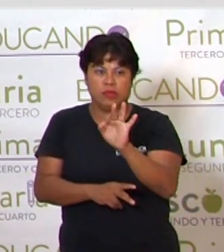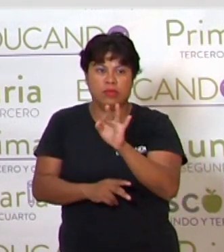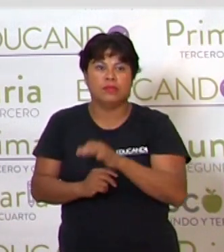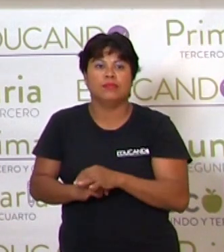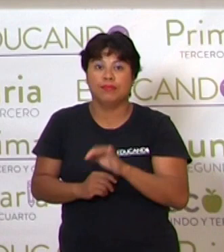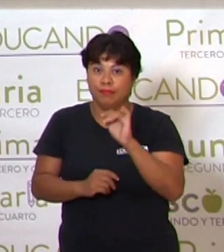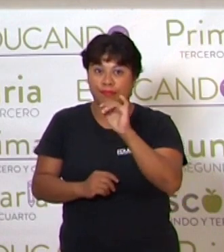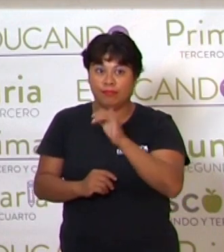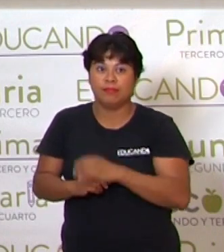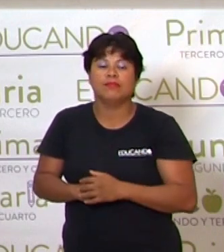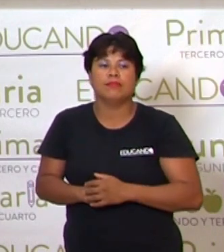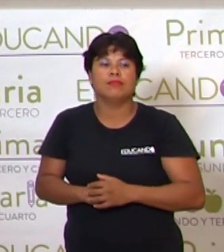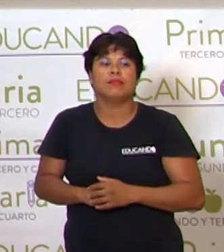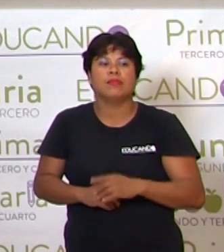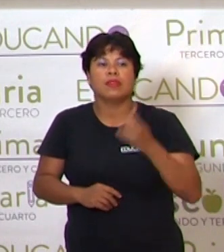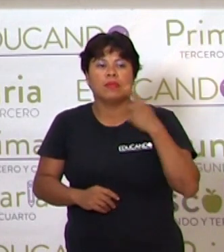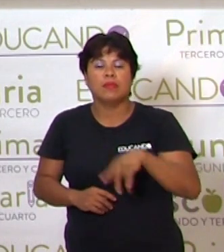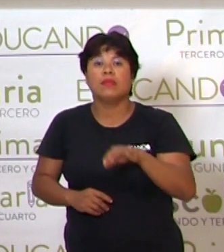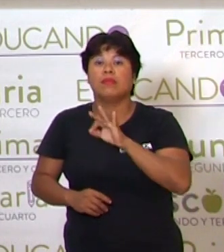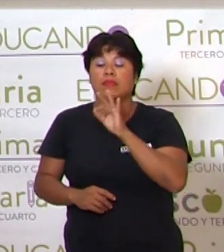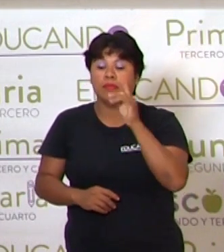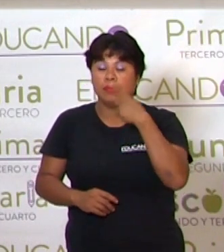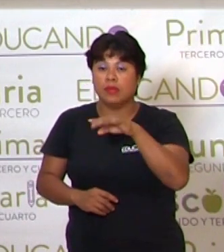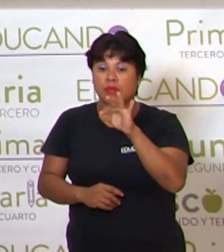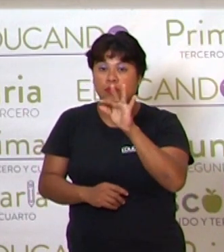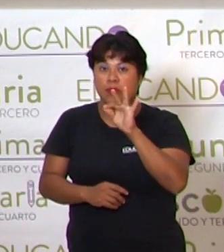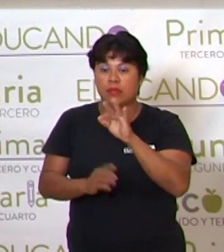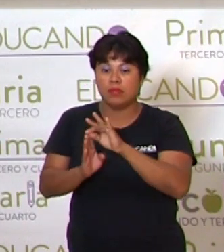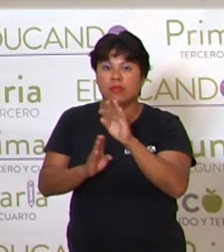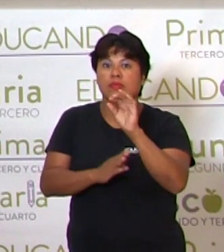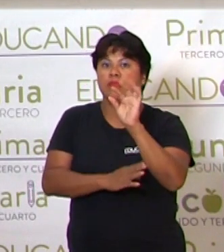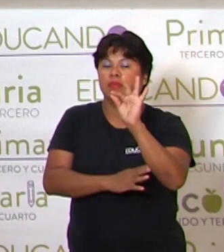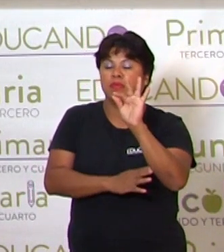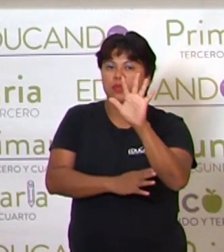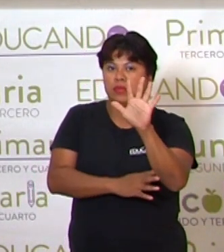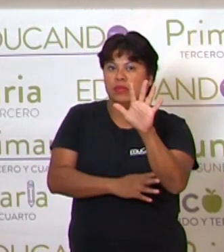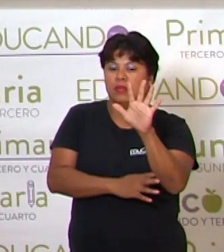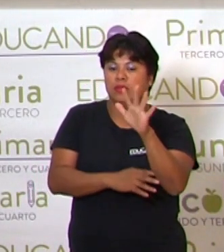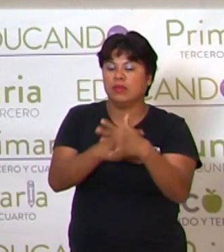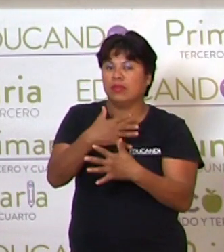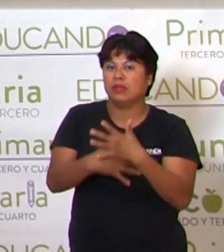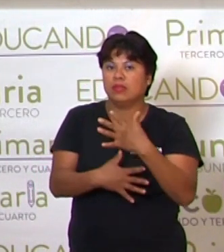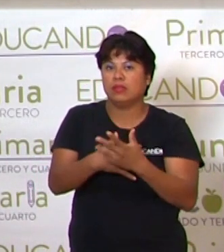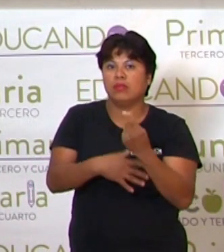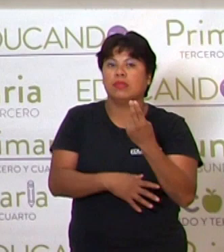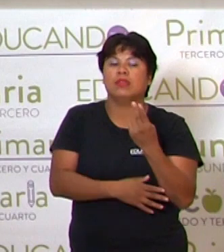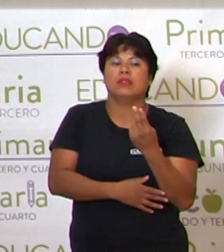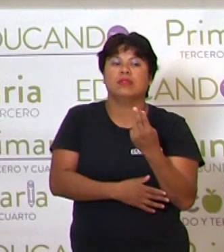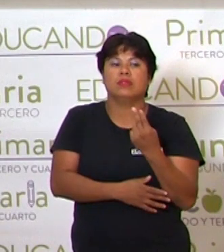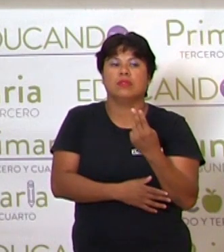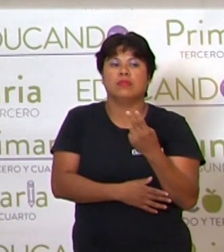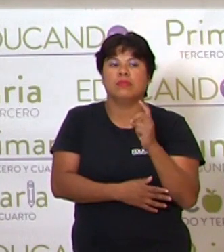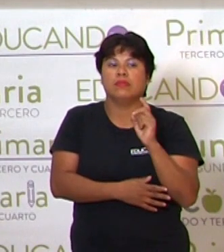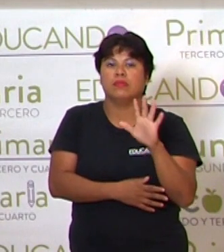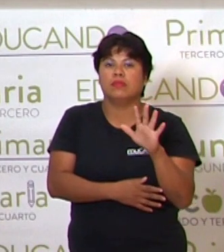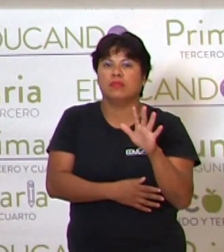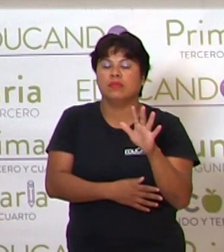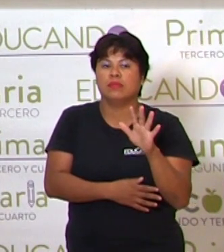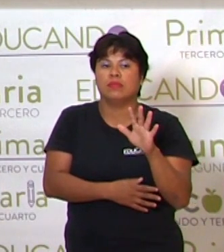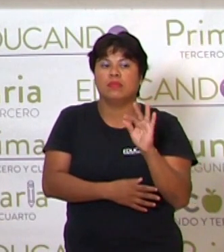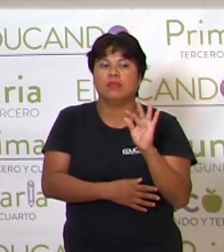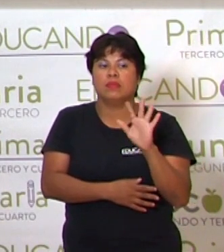¿sí? Para 40 serían 5. Entonces serían 15, 25,